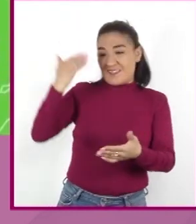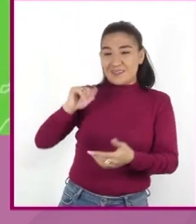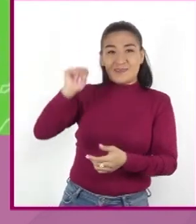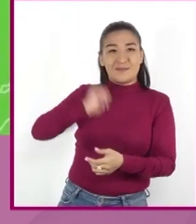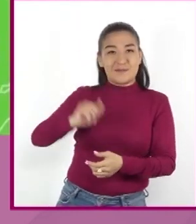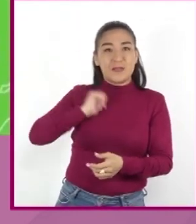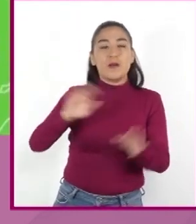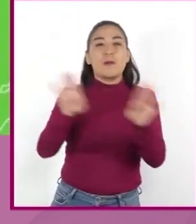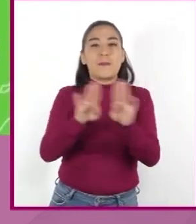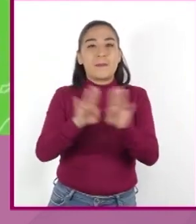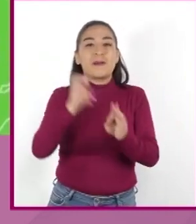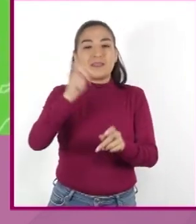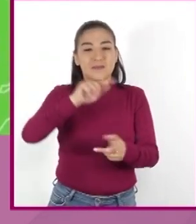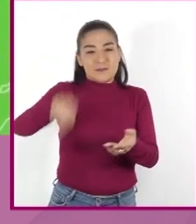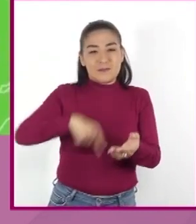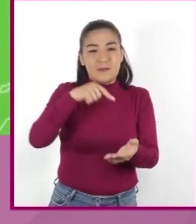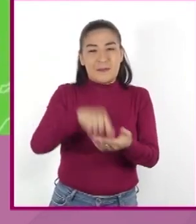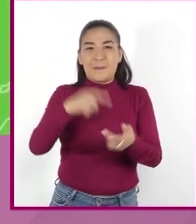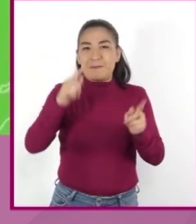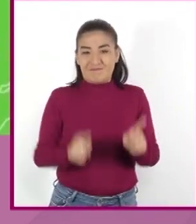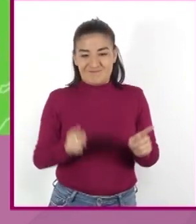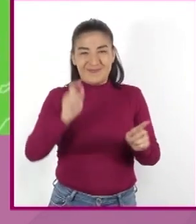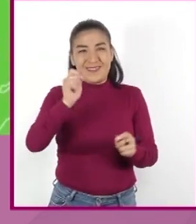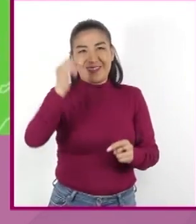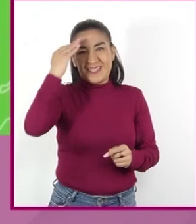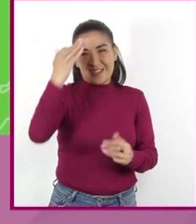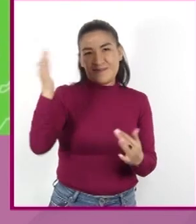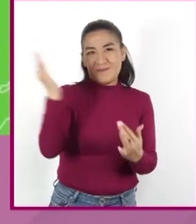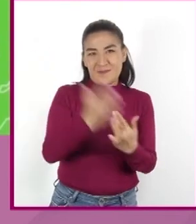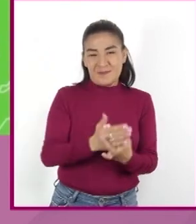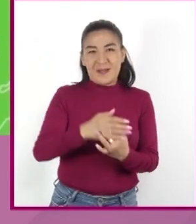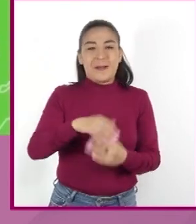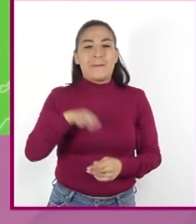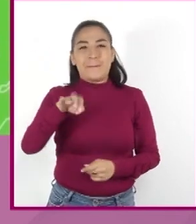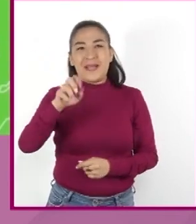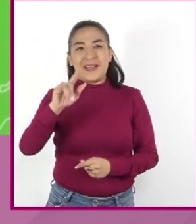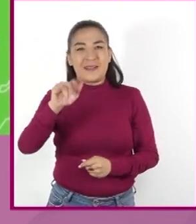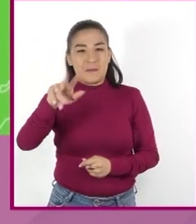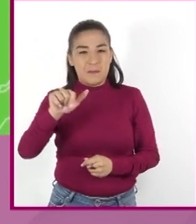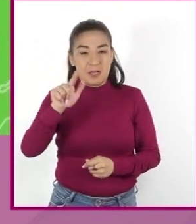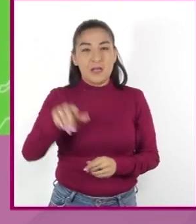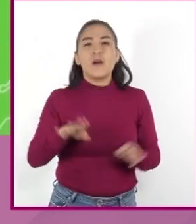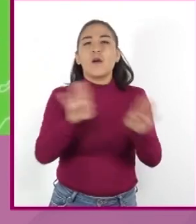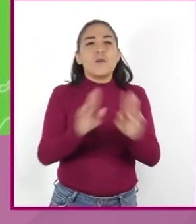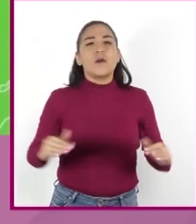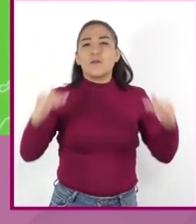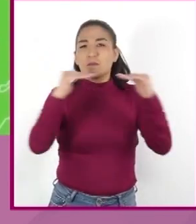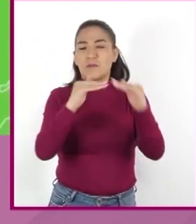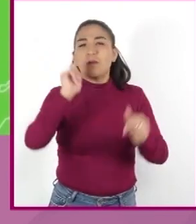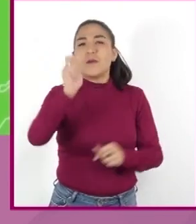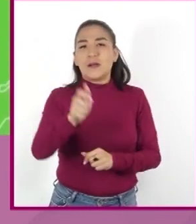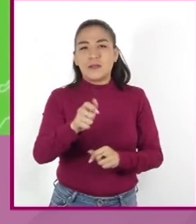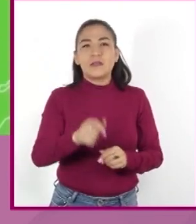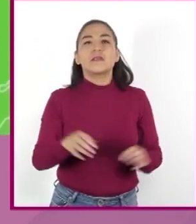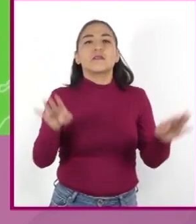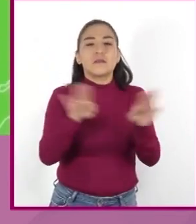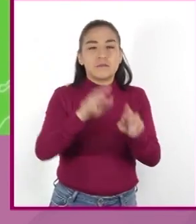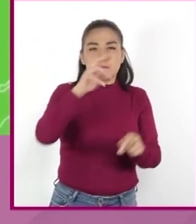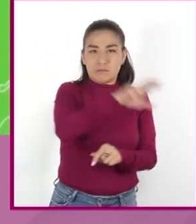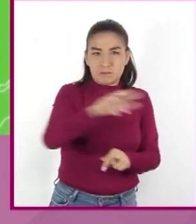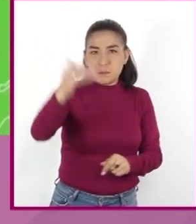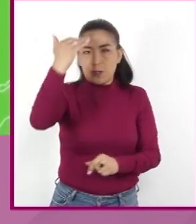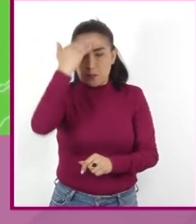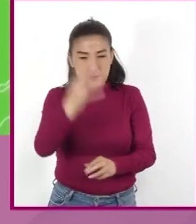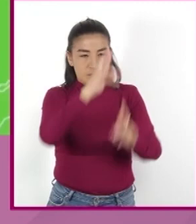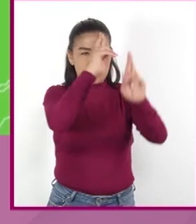las personas en los estamentos medievales. Por otra parte, la igualdad significaba ser reconocido, apreciado y